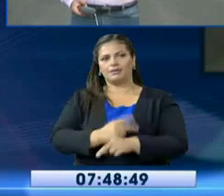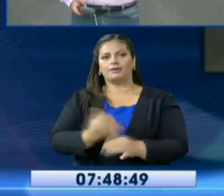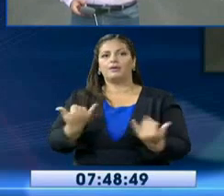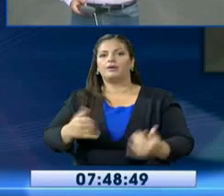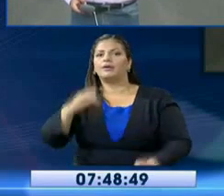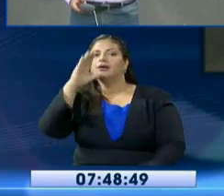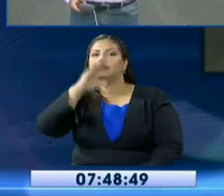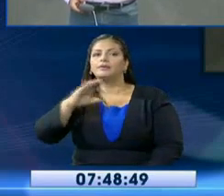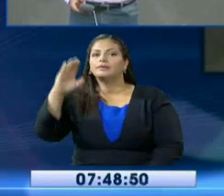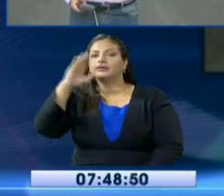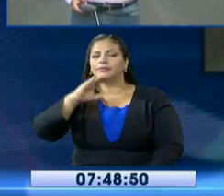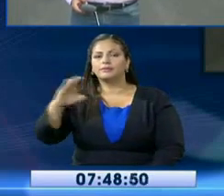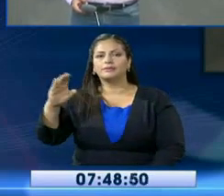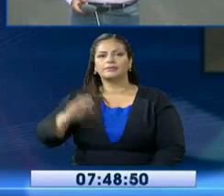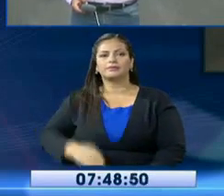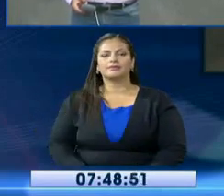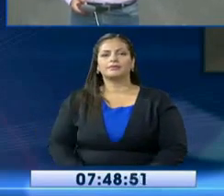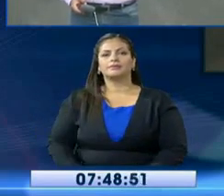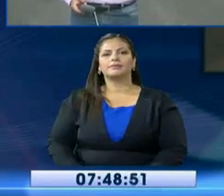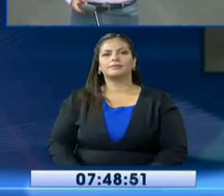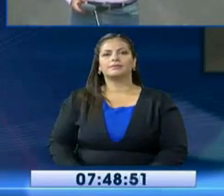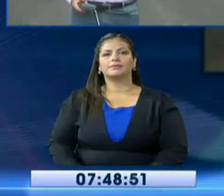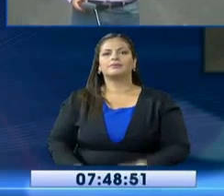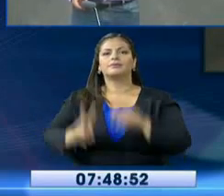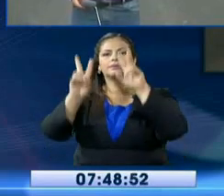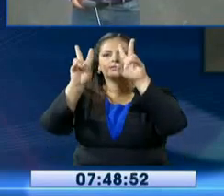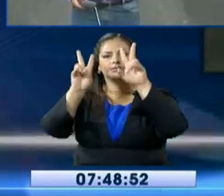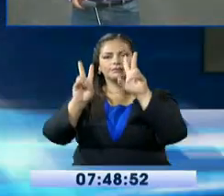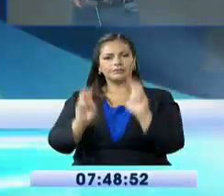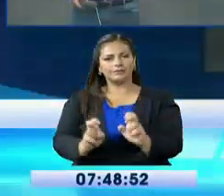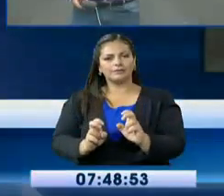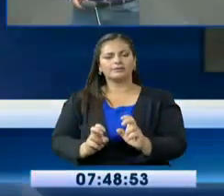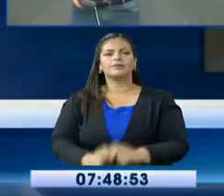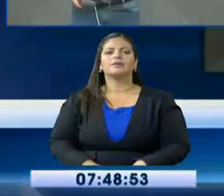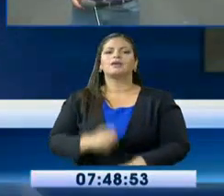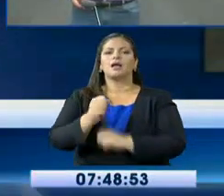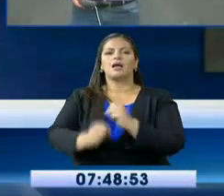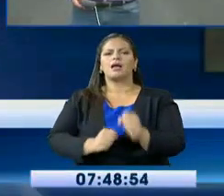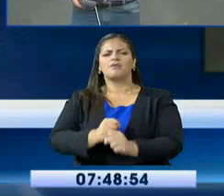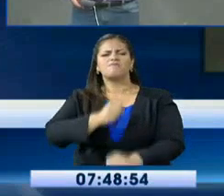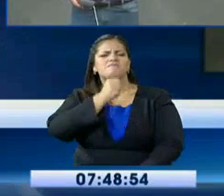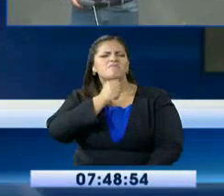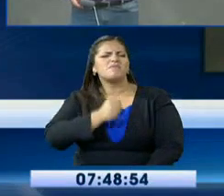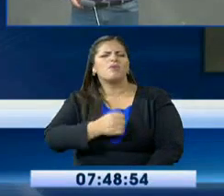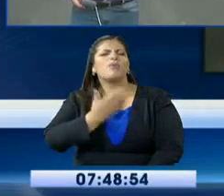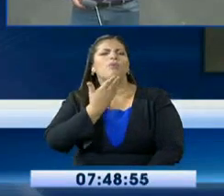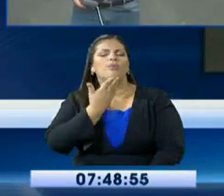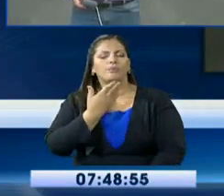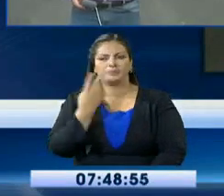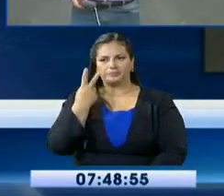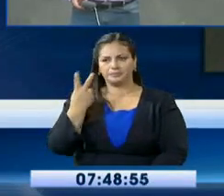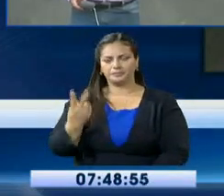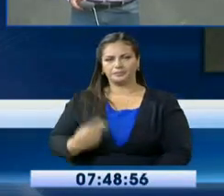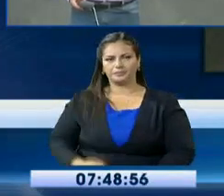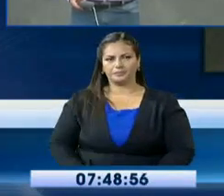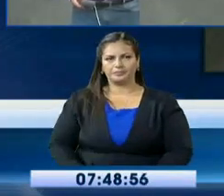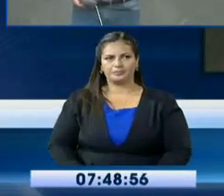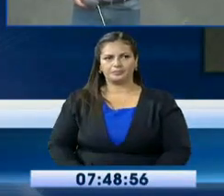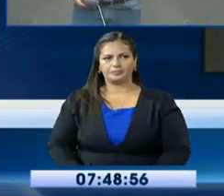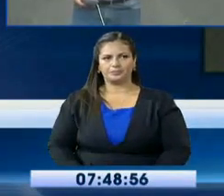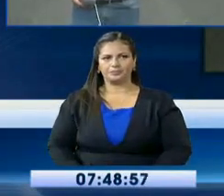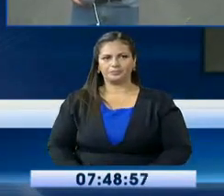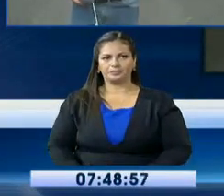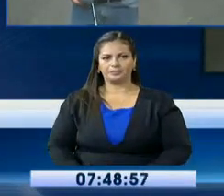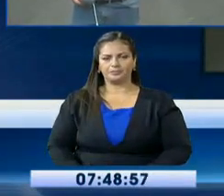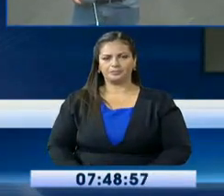todo fin de año, El Año Viejo, pero en versión merengue mambo, para que todos ustedes disfruten y bailen hasta más no poder. Perfecto, Julio Castro y su grupo Póngale